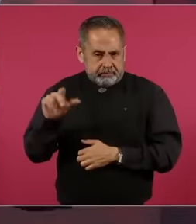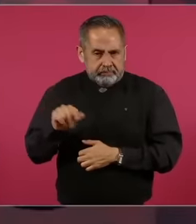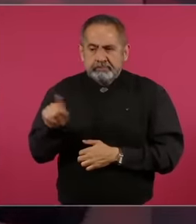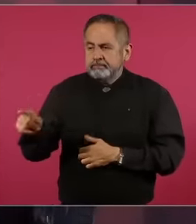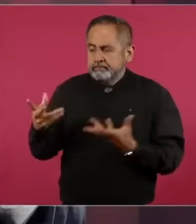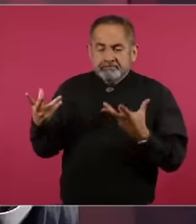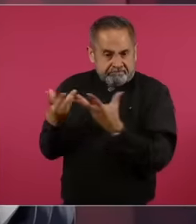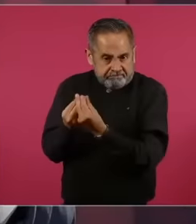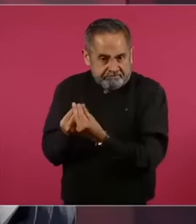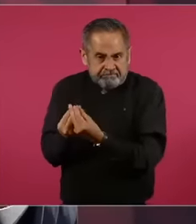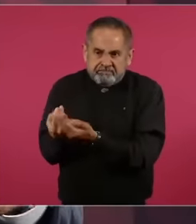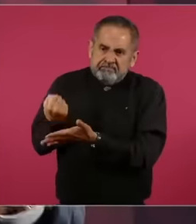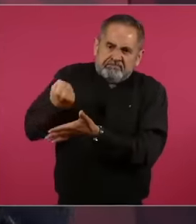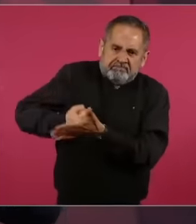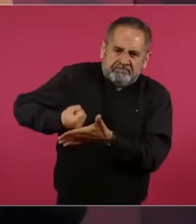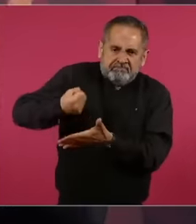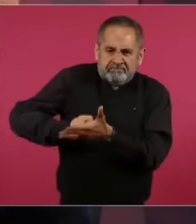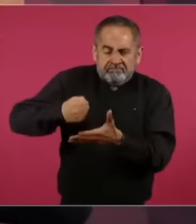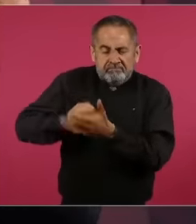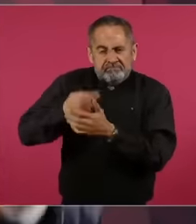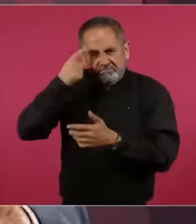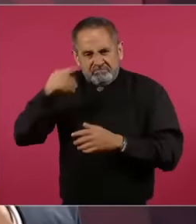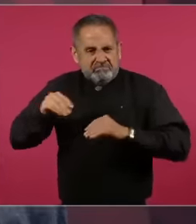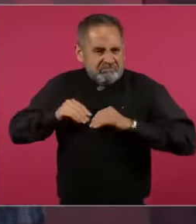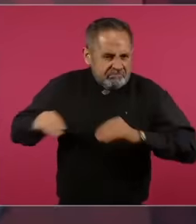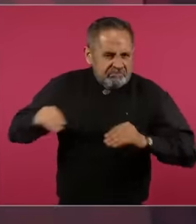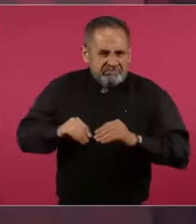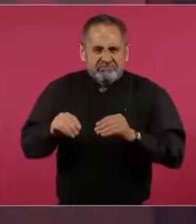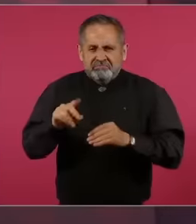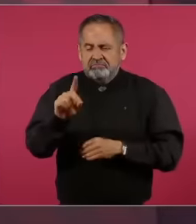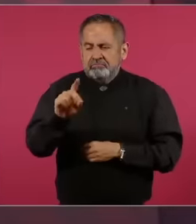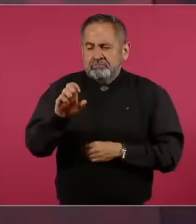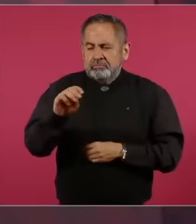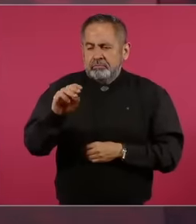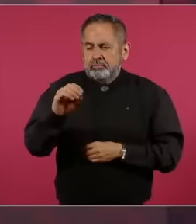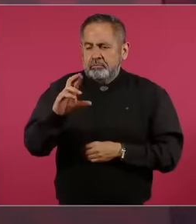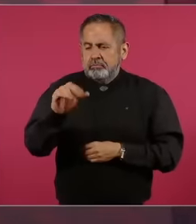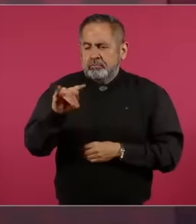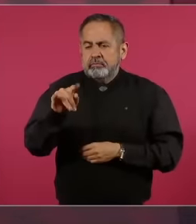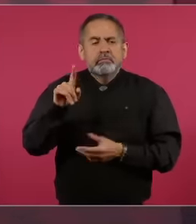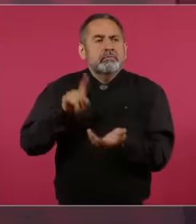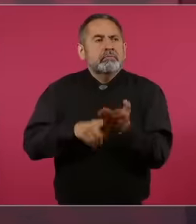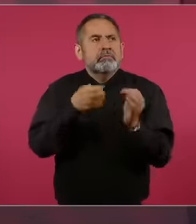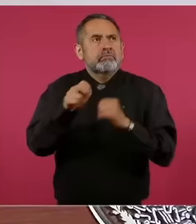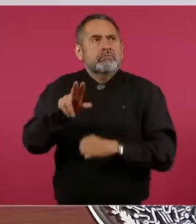del movimiento democrático del 88,